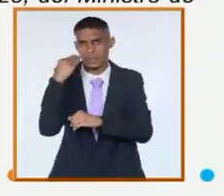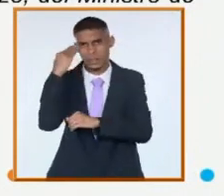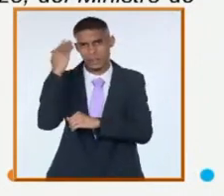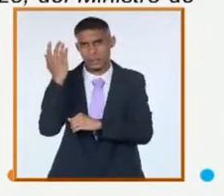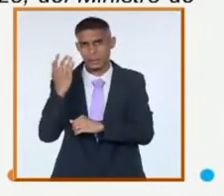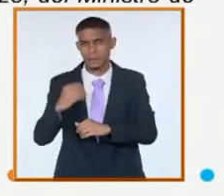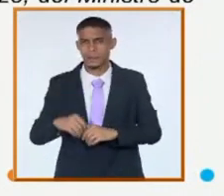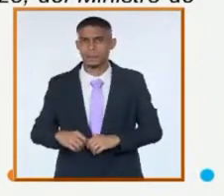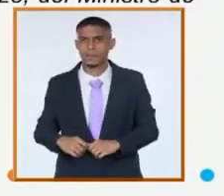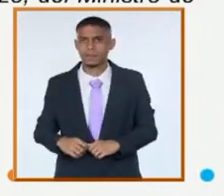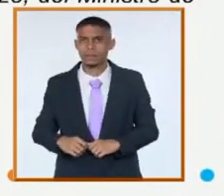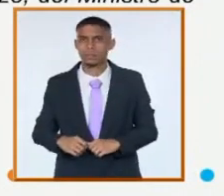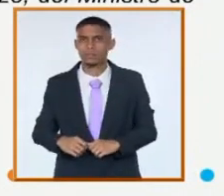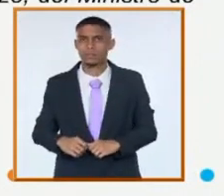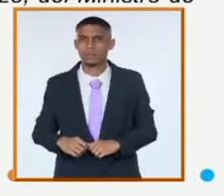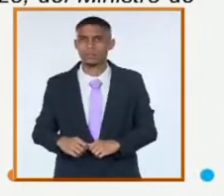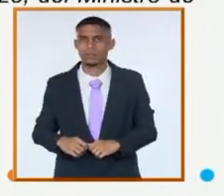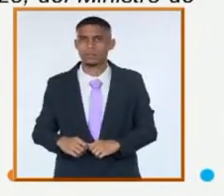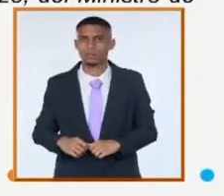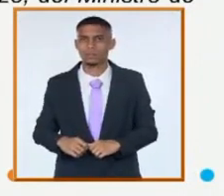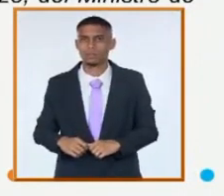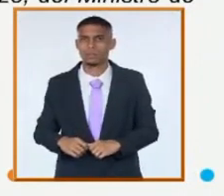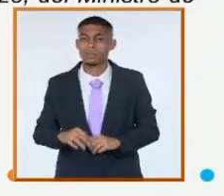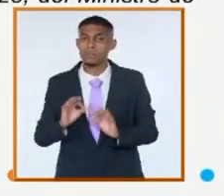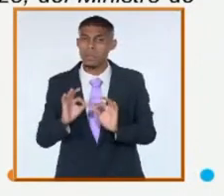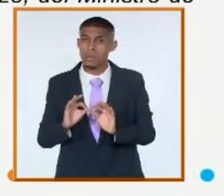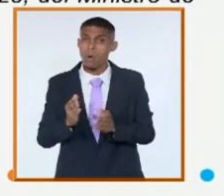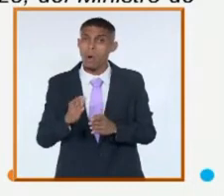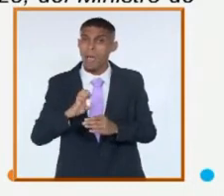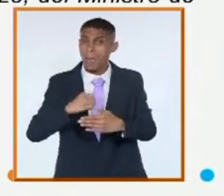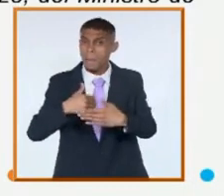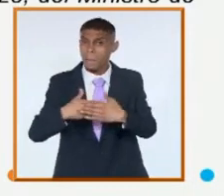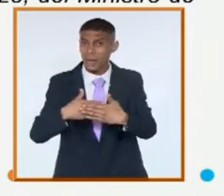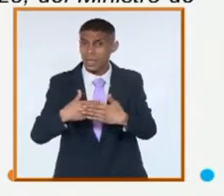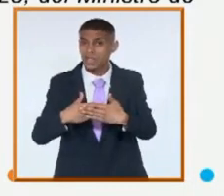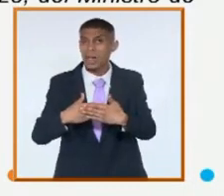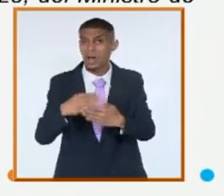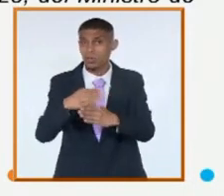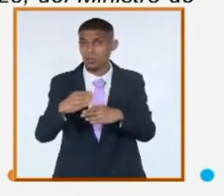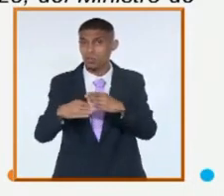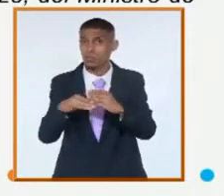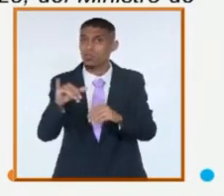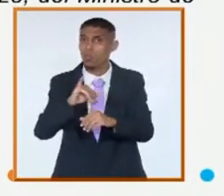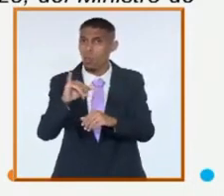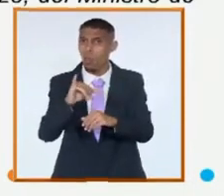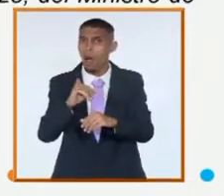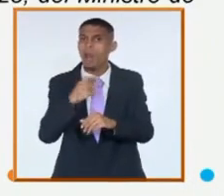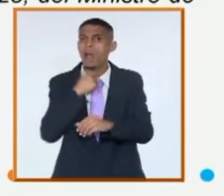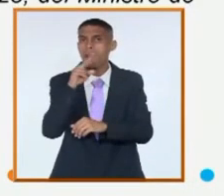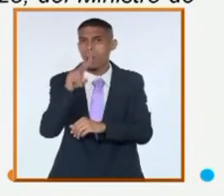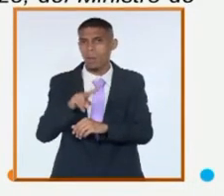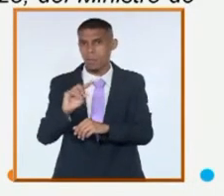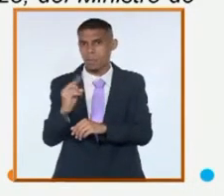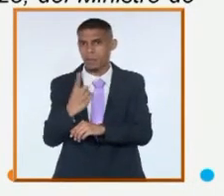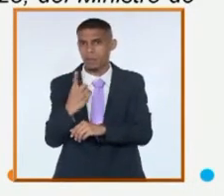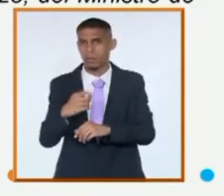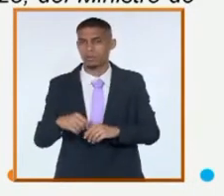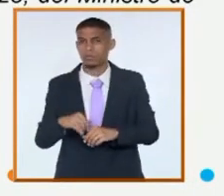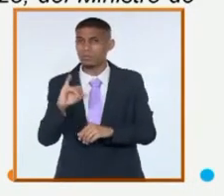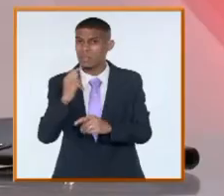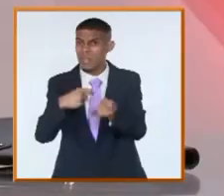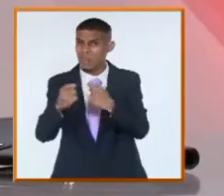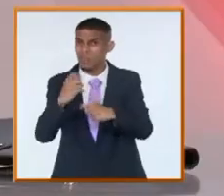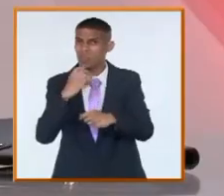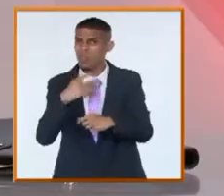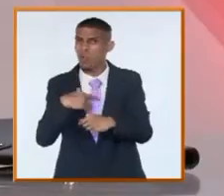sea en este las instituciones constructoras y se registran también Los profesionales de la construcción hablando de las inversiones Cómo